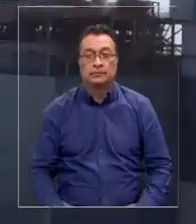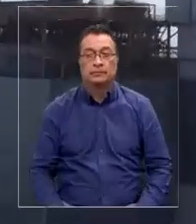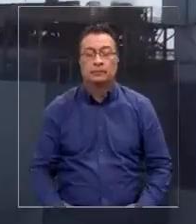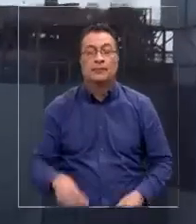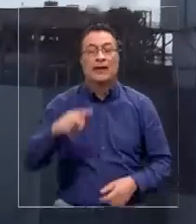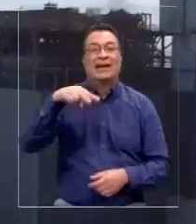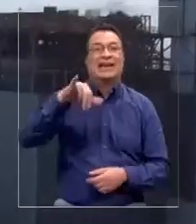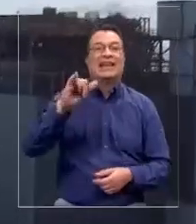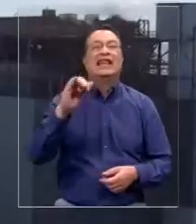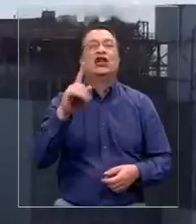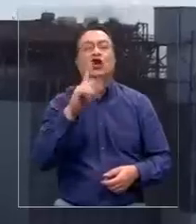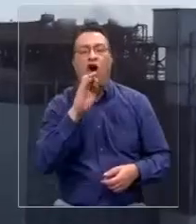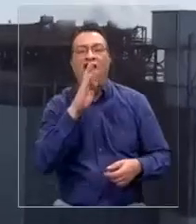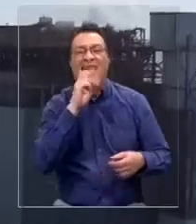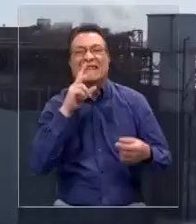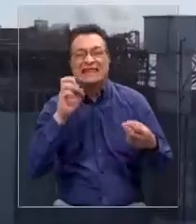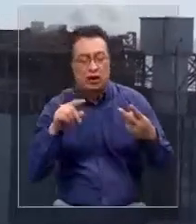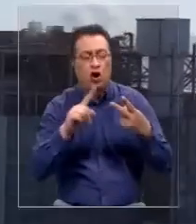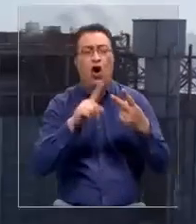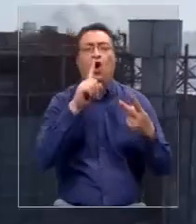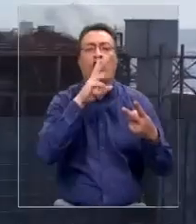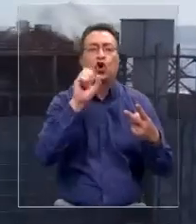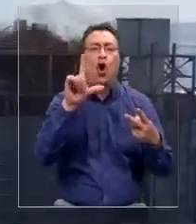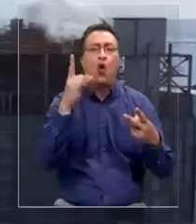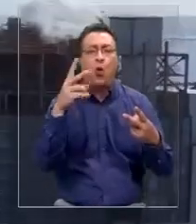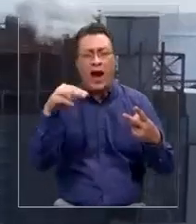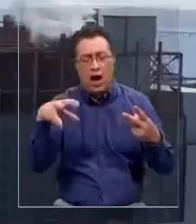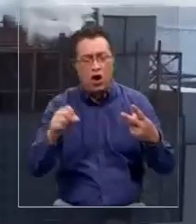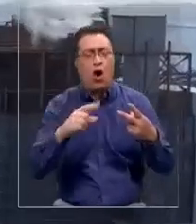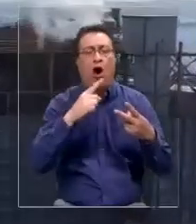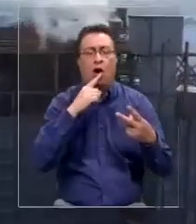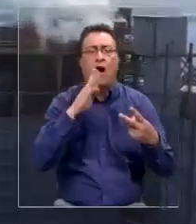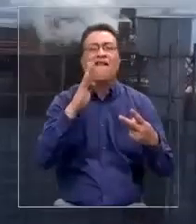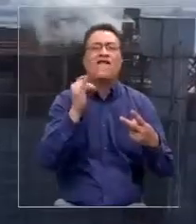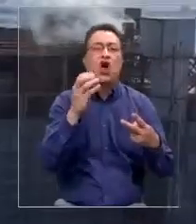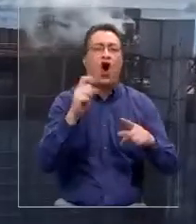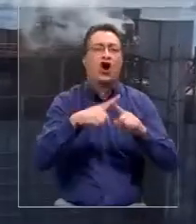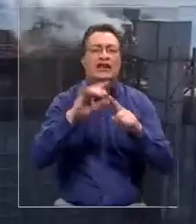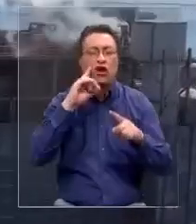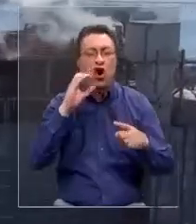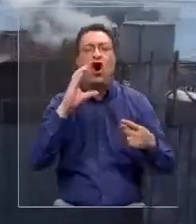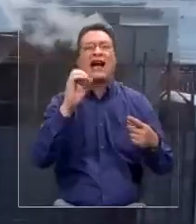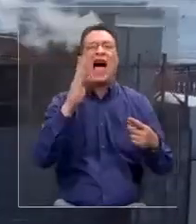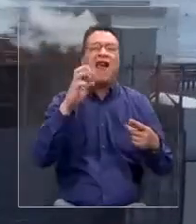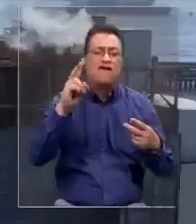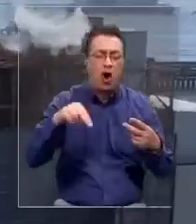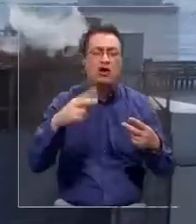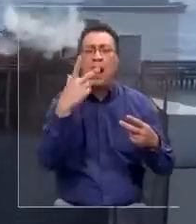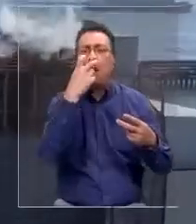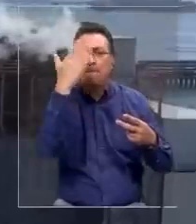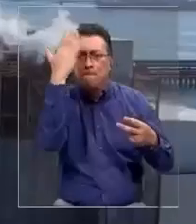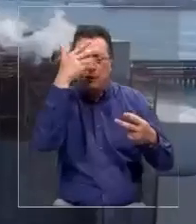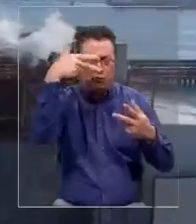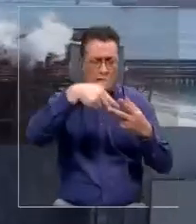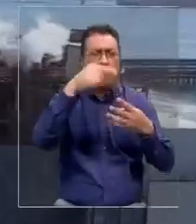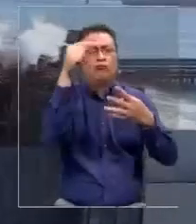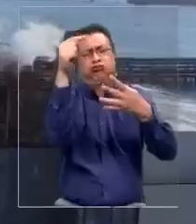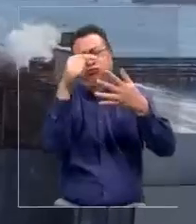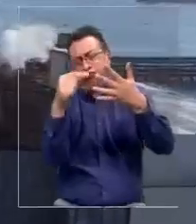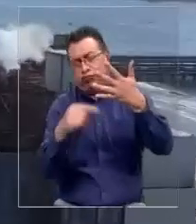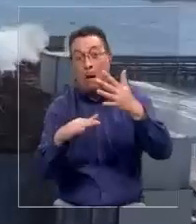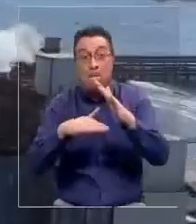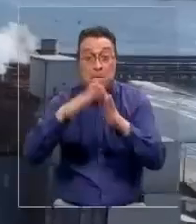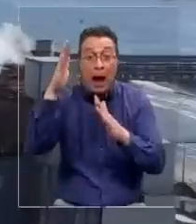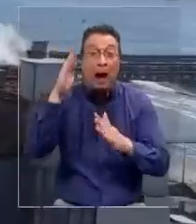Nitrobenceno, metilcloroformo, arsénico, tolueno, metales pesados, dióxido de azufre, carbón, petróleo, en fin. Los contaminantes más